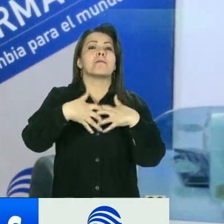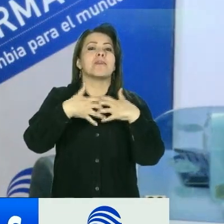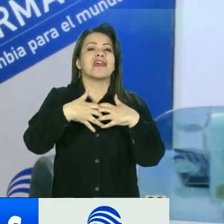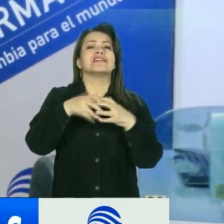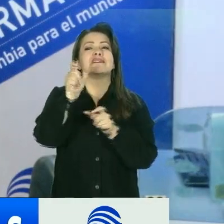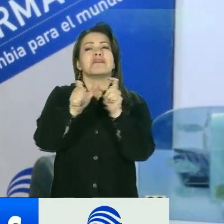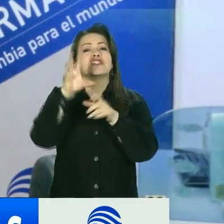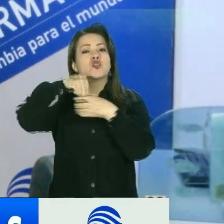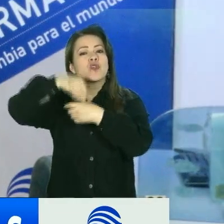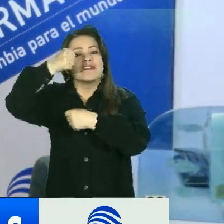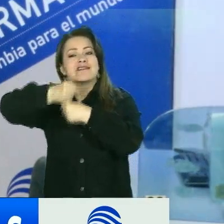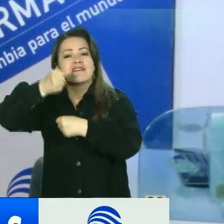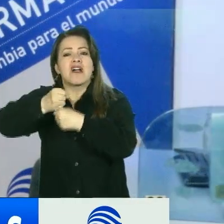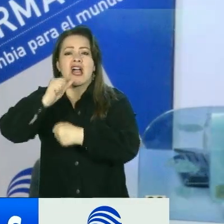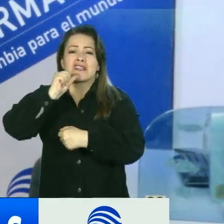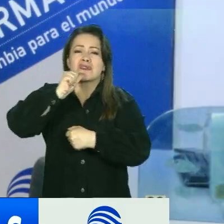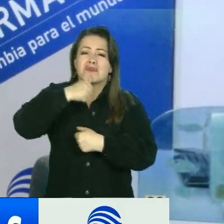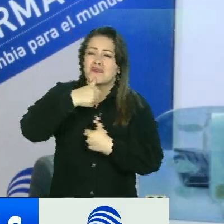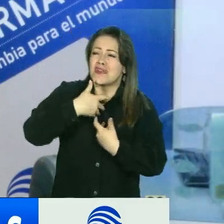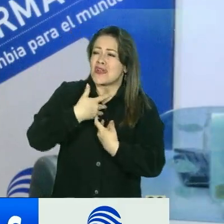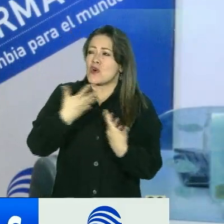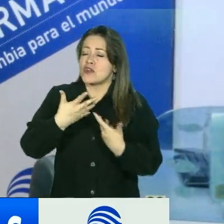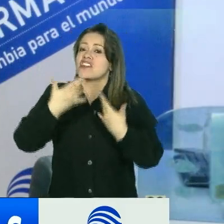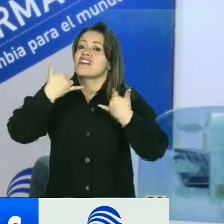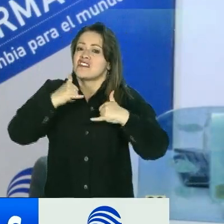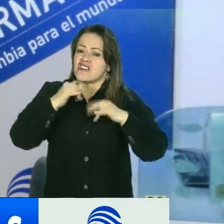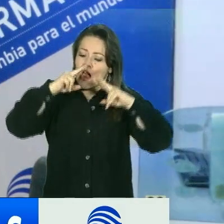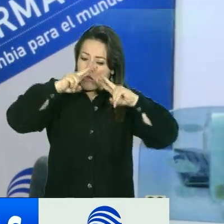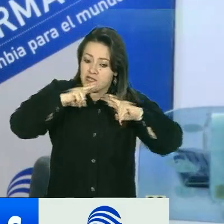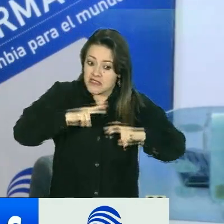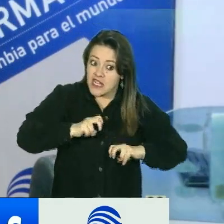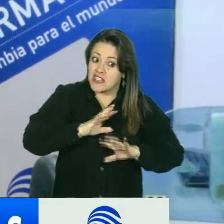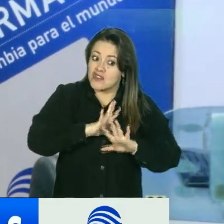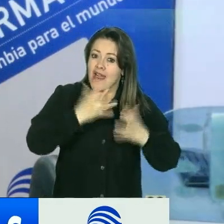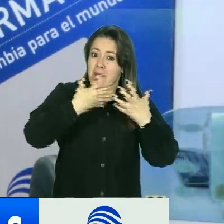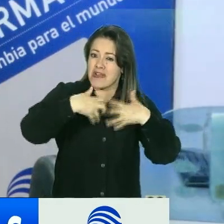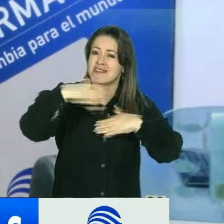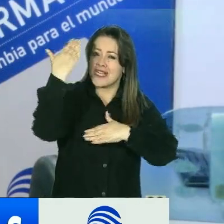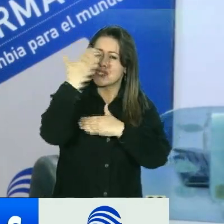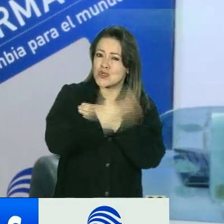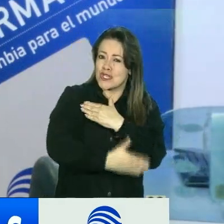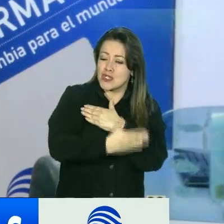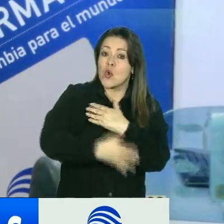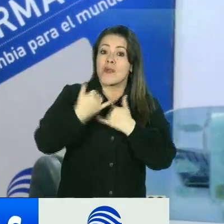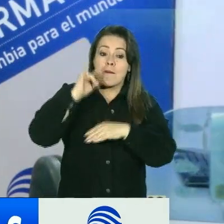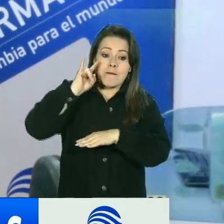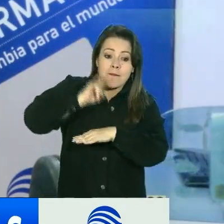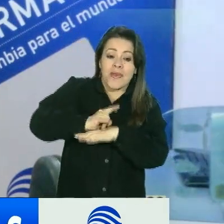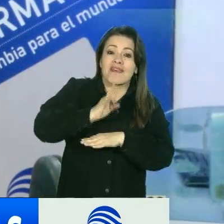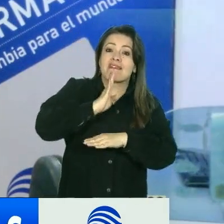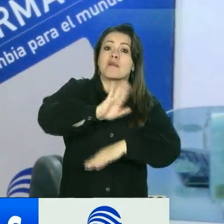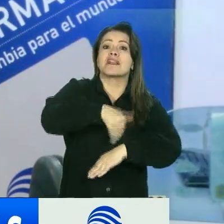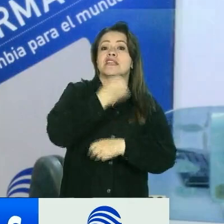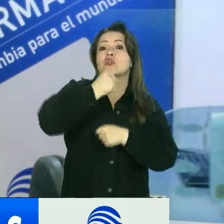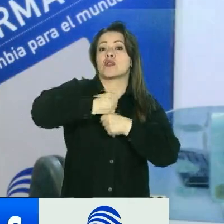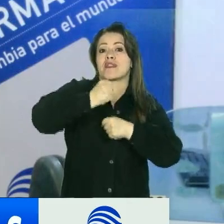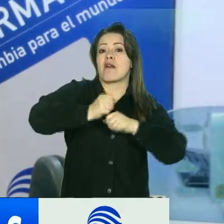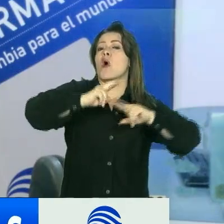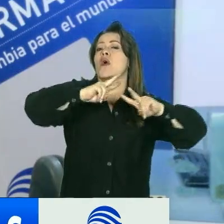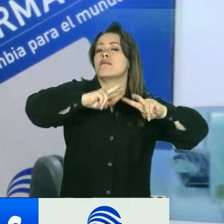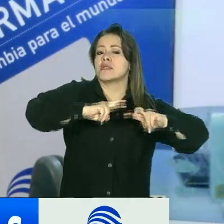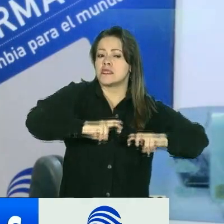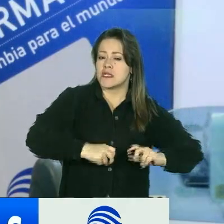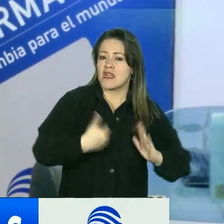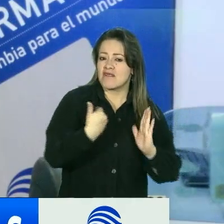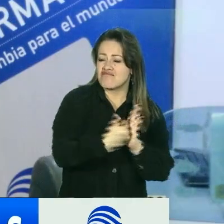pues están tomando el tipo de sanciones que se le van a dar a estas empresas. Son los inspectores del Ministerio de Trabajo los que evidenciaron